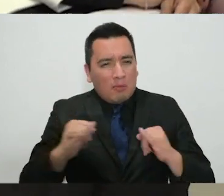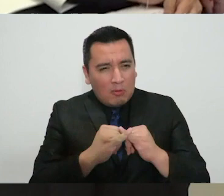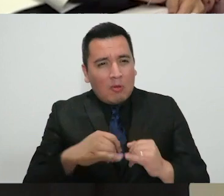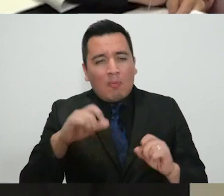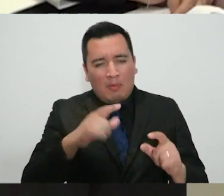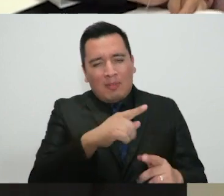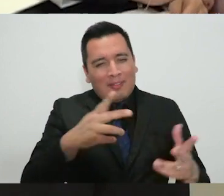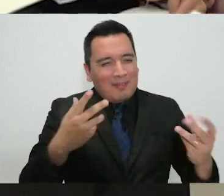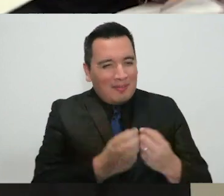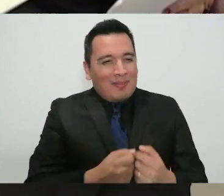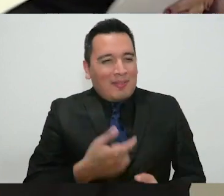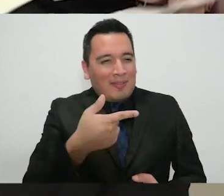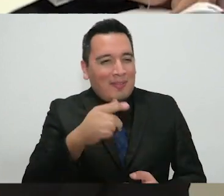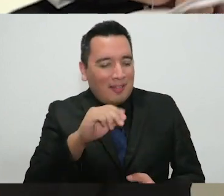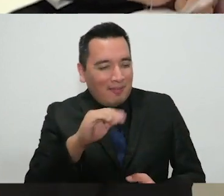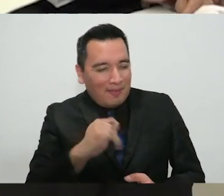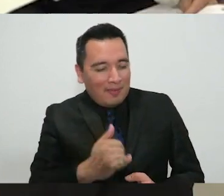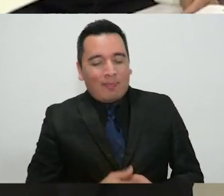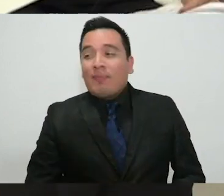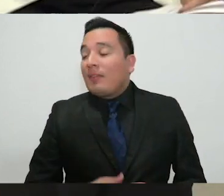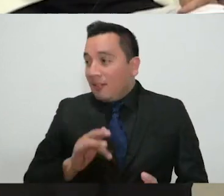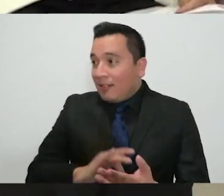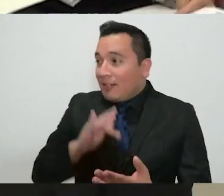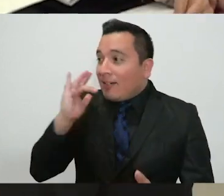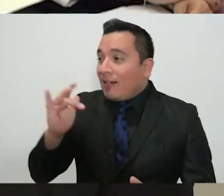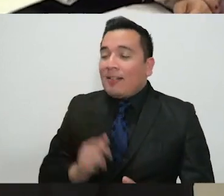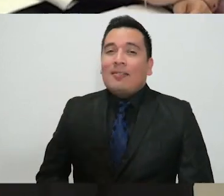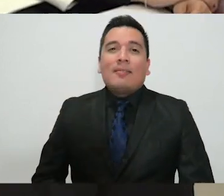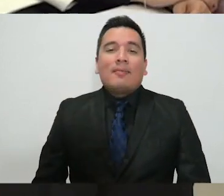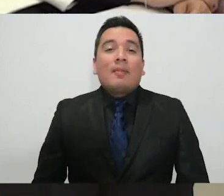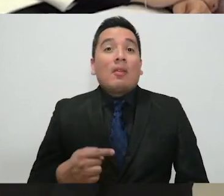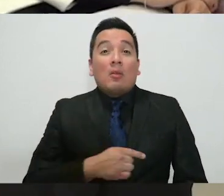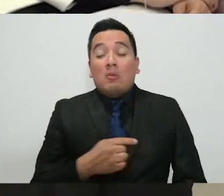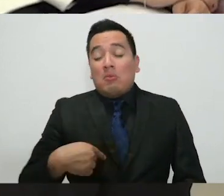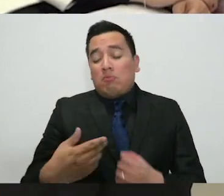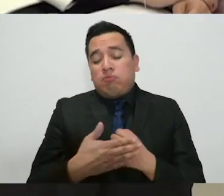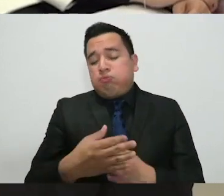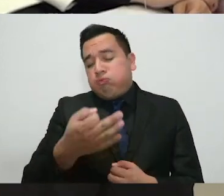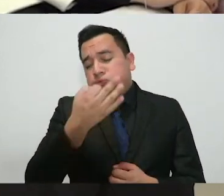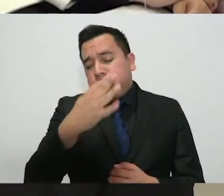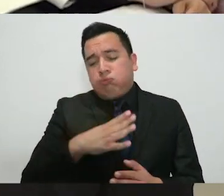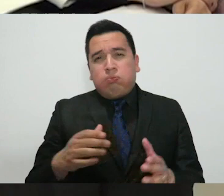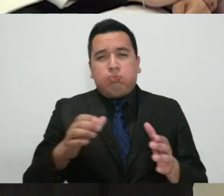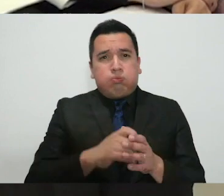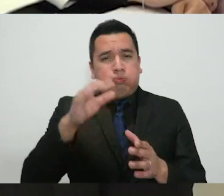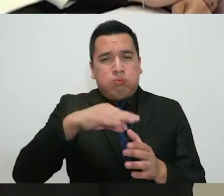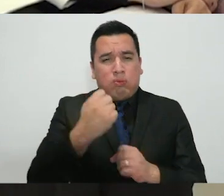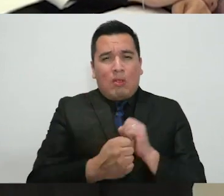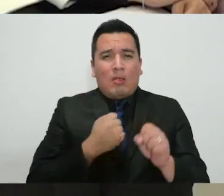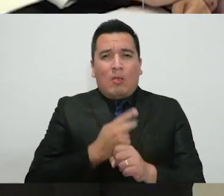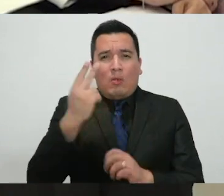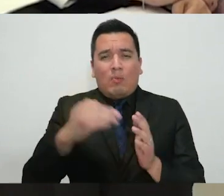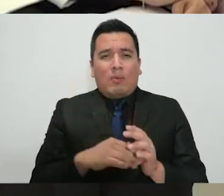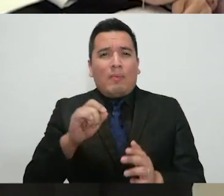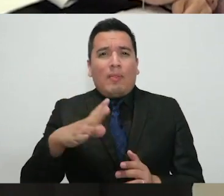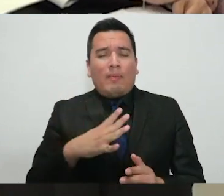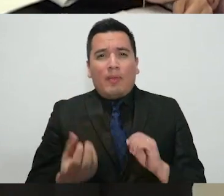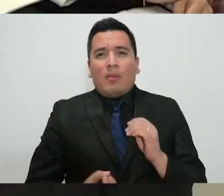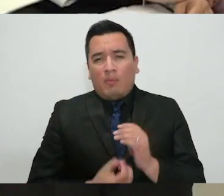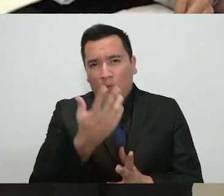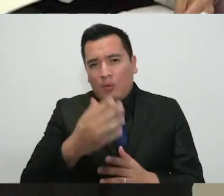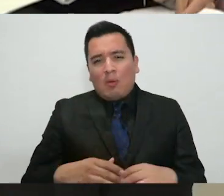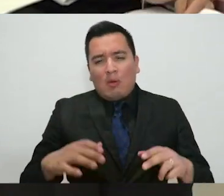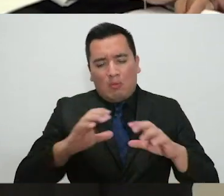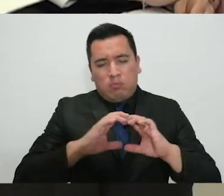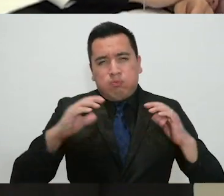con ustedes, Gaby. Gracias. Ya estamos muy cerca de iniciar el próximo proceso electoral 2020, en donde renovaremos